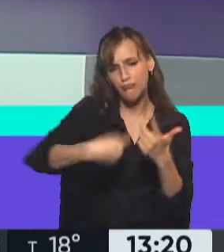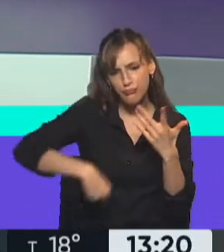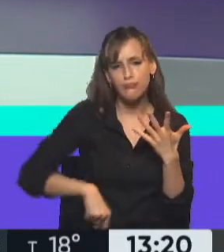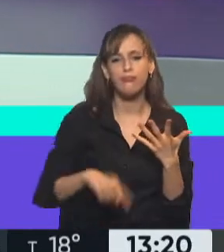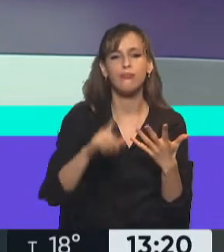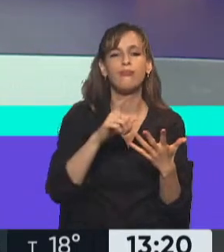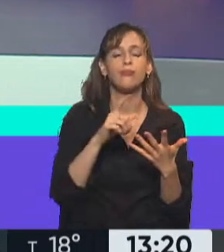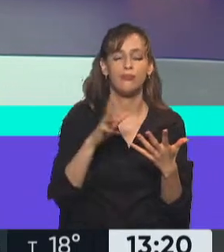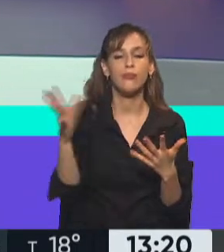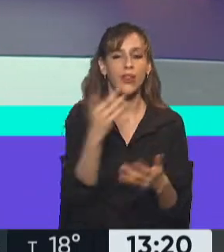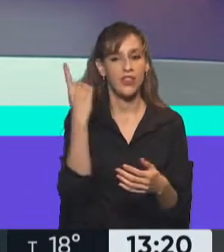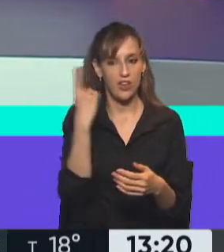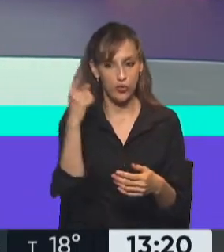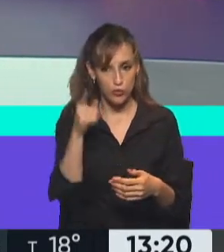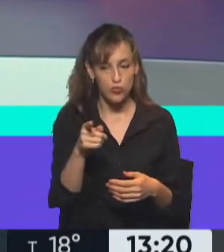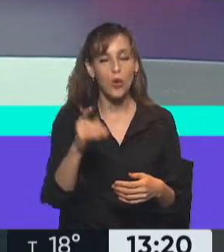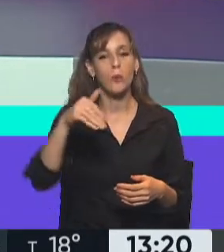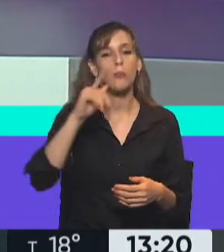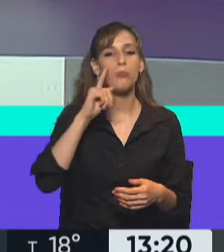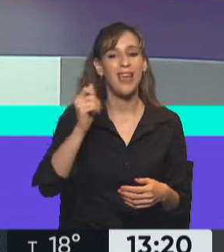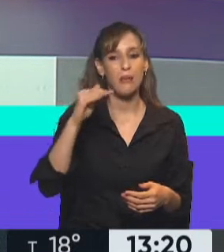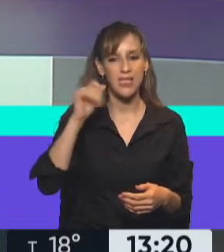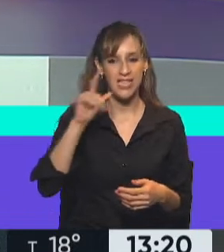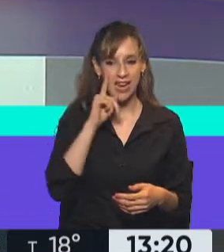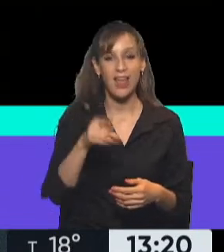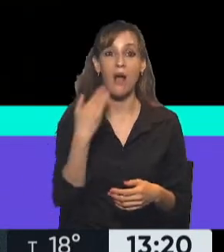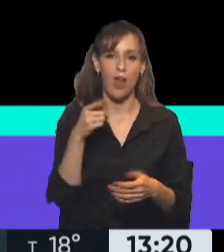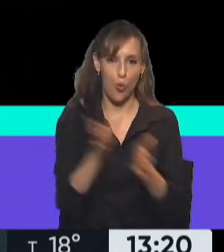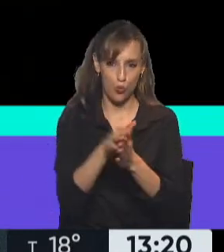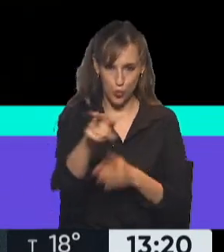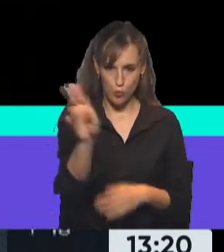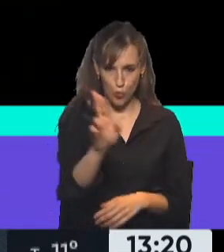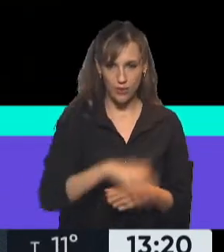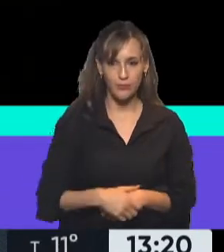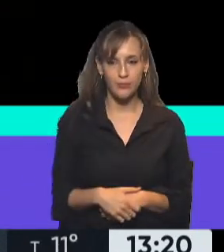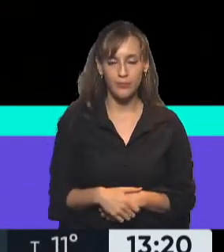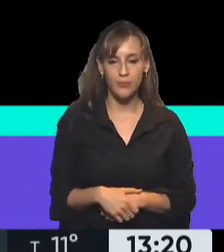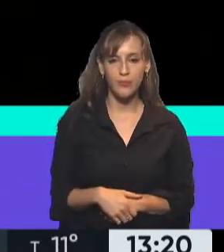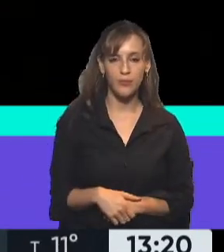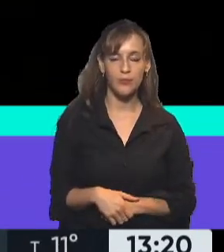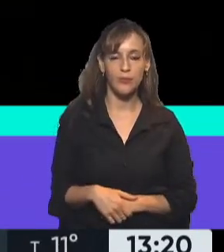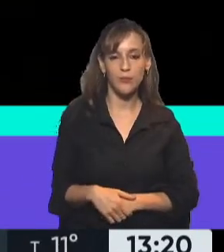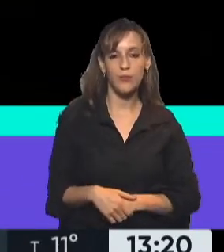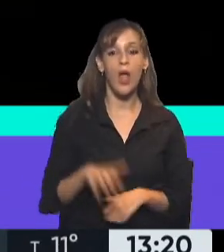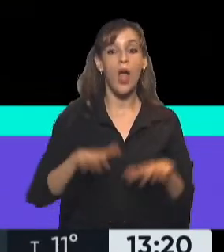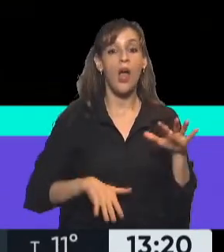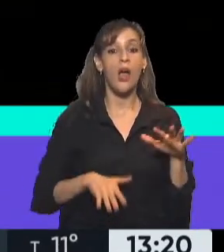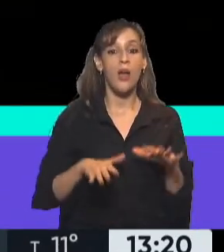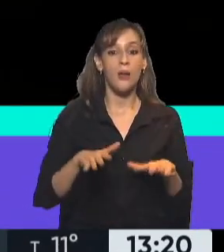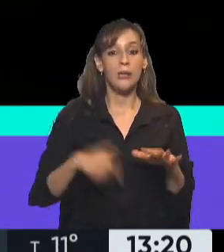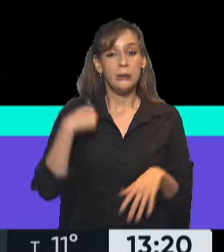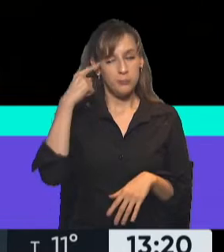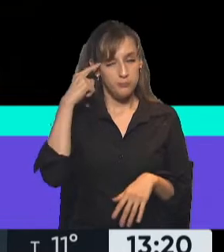con dirección y dramaturgia de Mia Micheli. Con ella hablamos. A veces pienso que si tuviera una sola me querría más